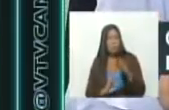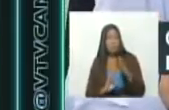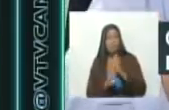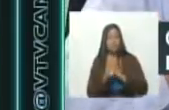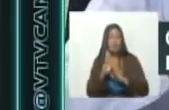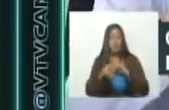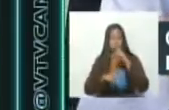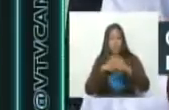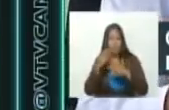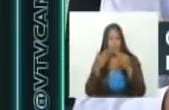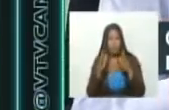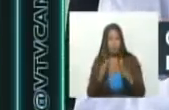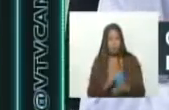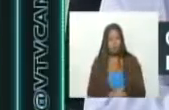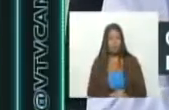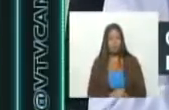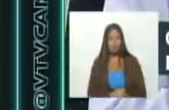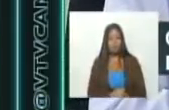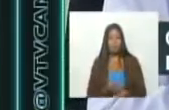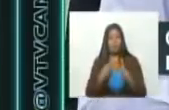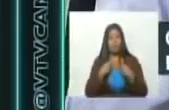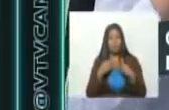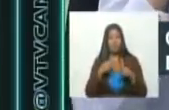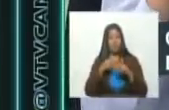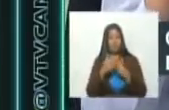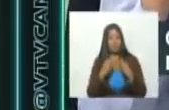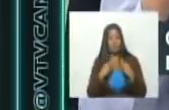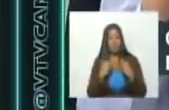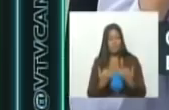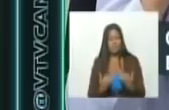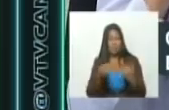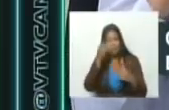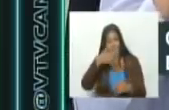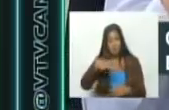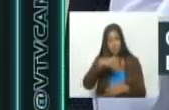políticas públicas, de mejorar las condiciones de vida de la población. Y por eso